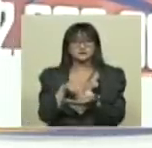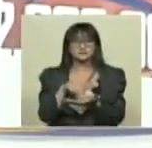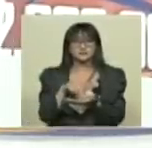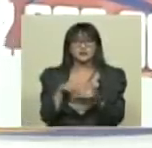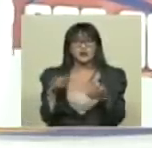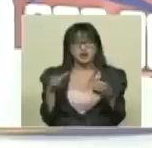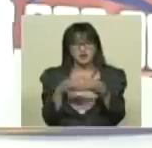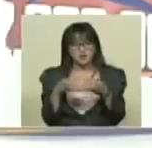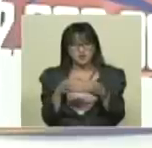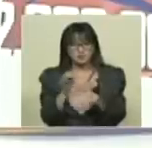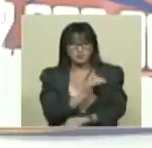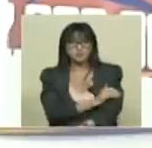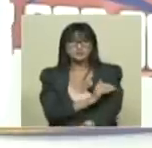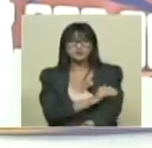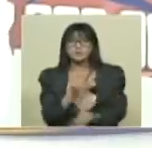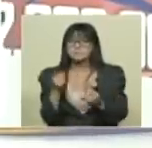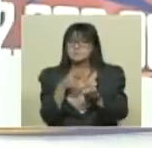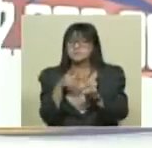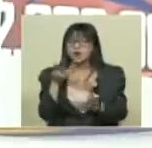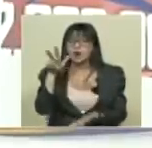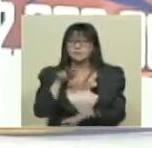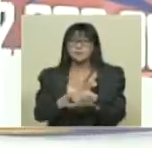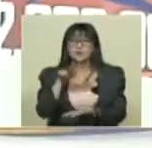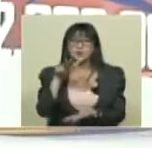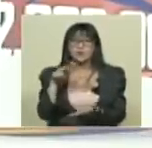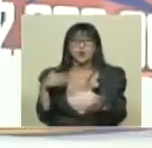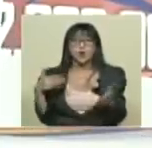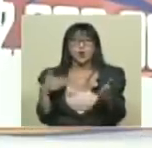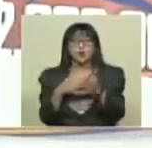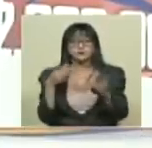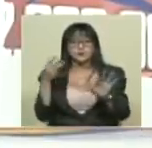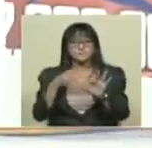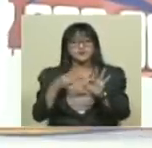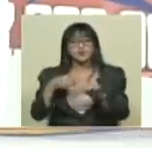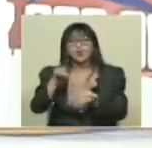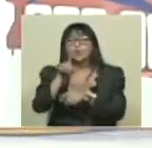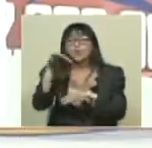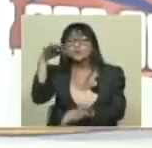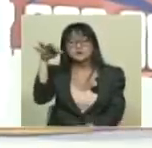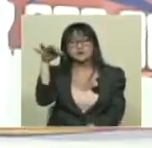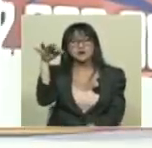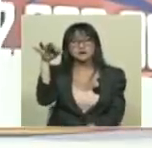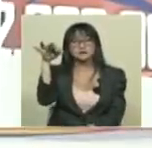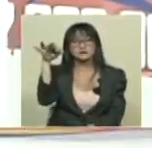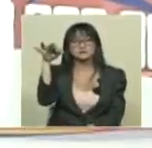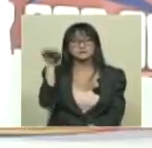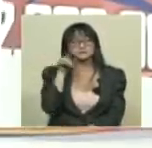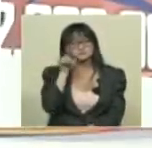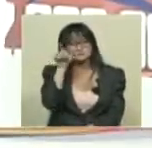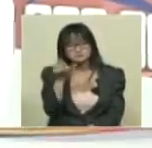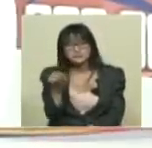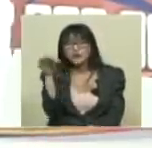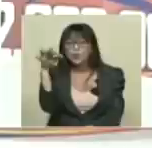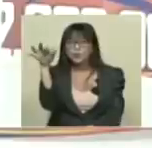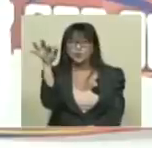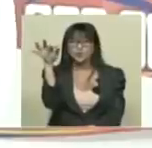decaburguesa, la primera que aprobó algo contra el Petro, la única que aprobó